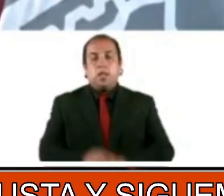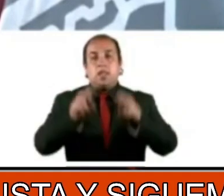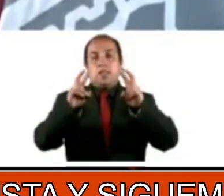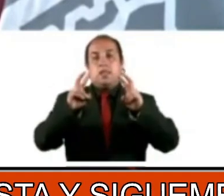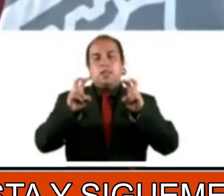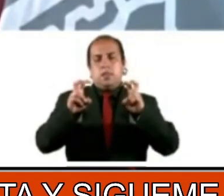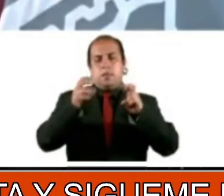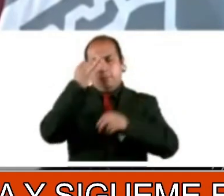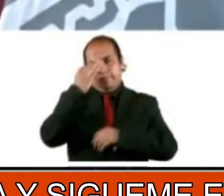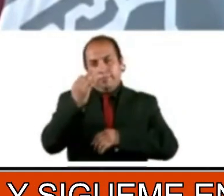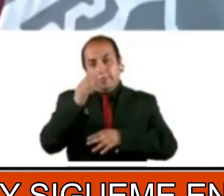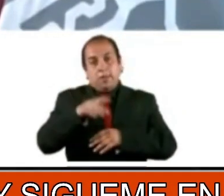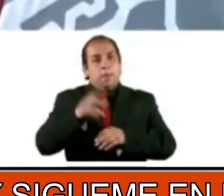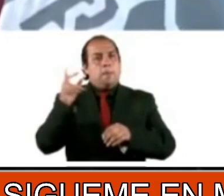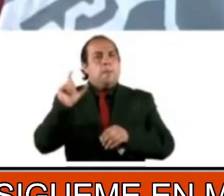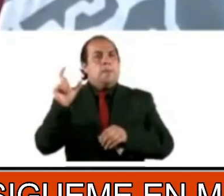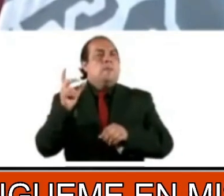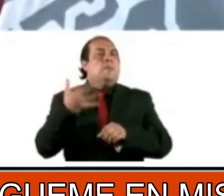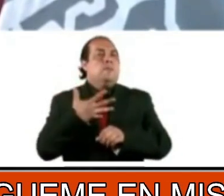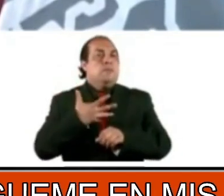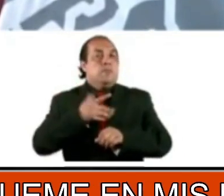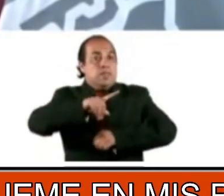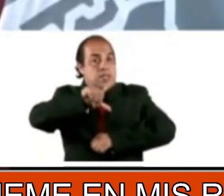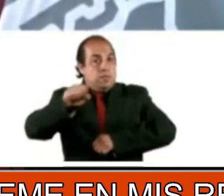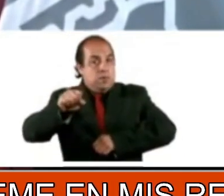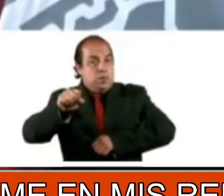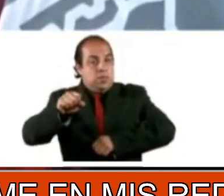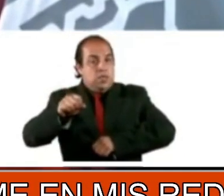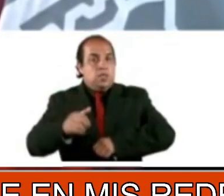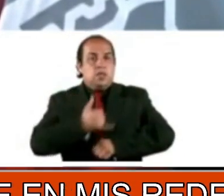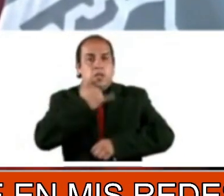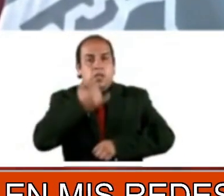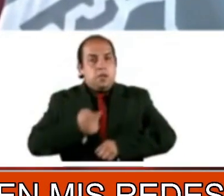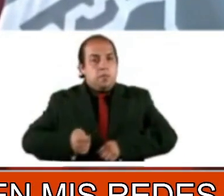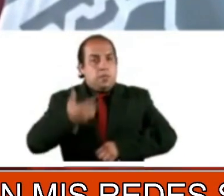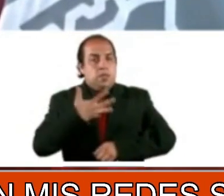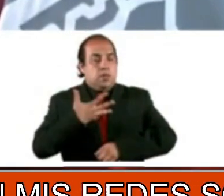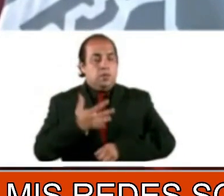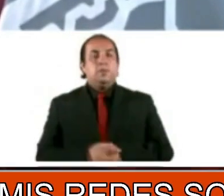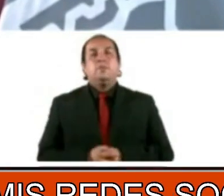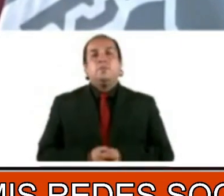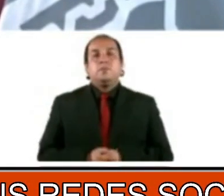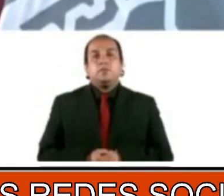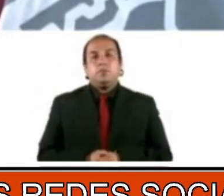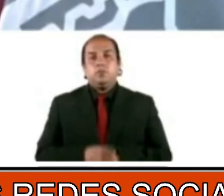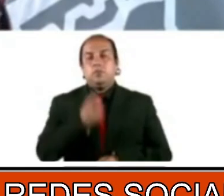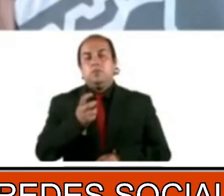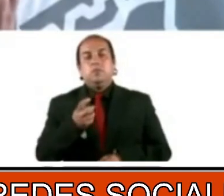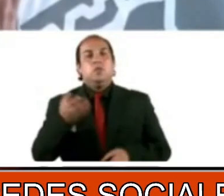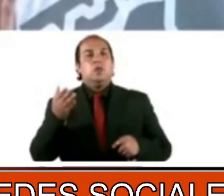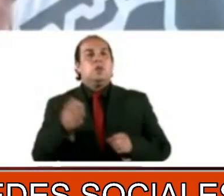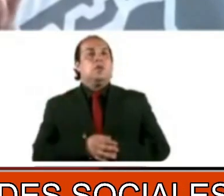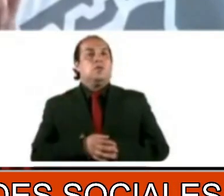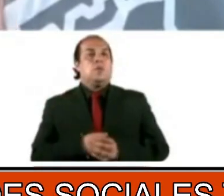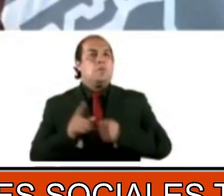temporales sucede después de los errores que están en el inicio y que son las causas que el dictamen 2 concluye, que es